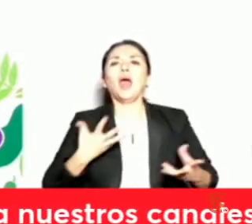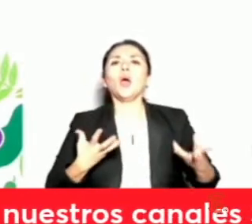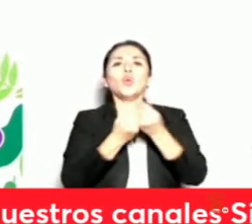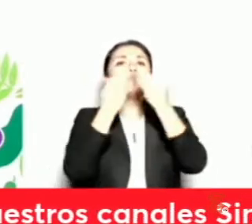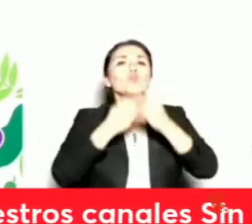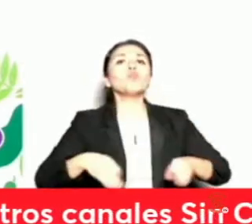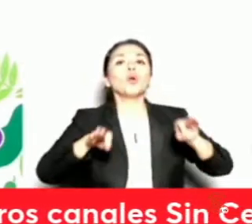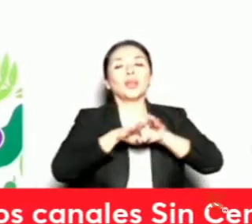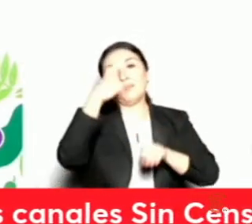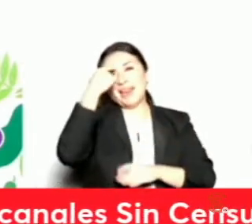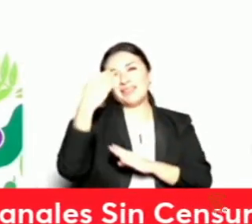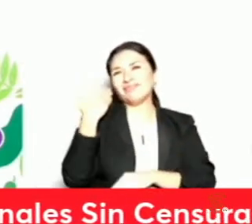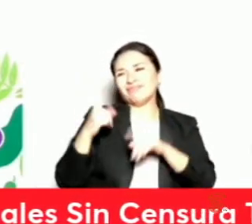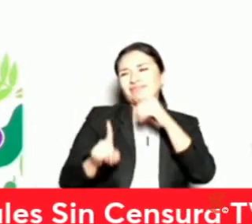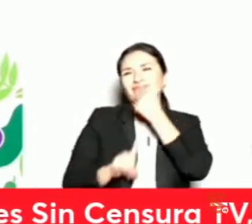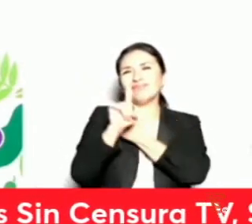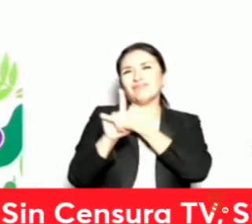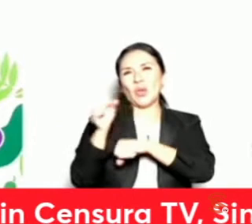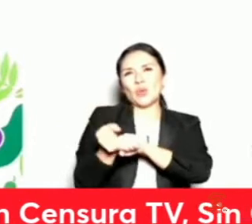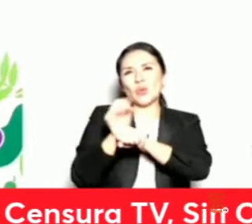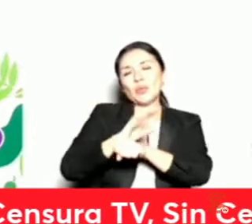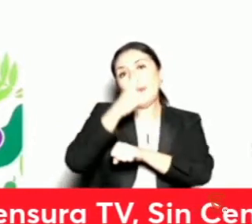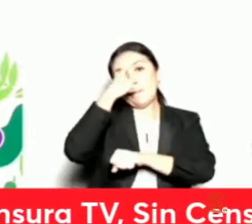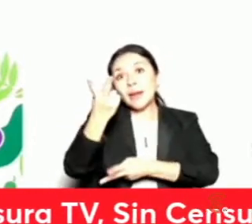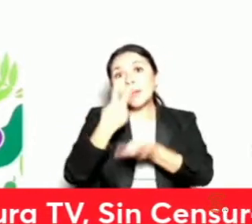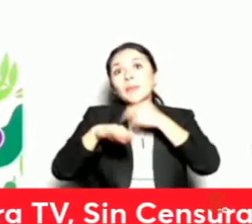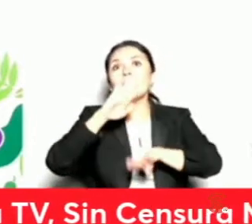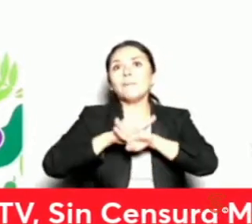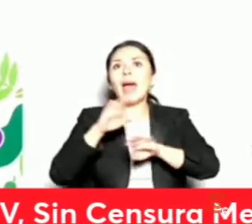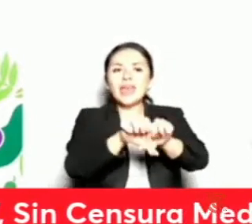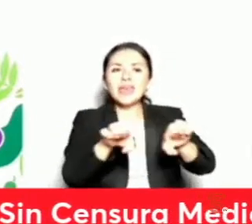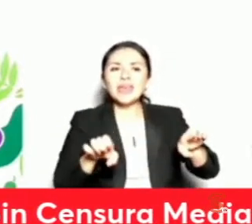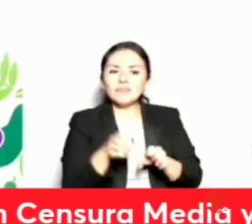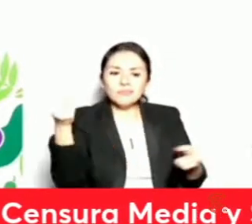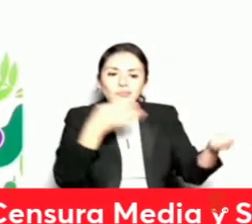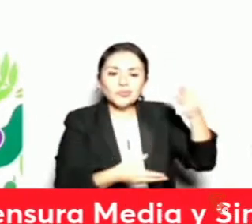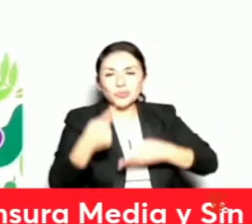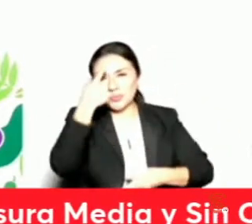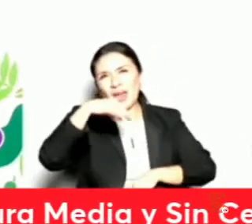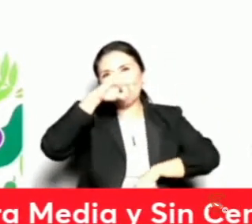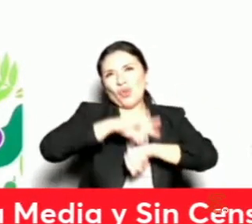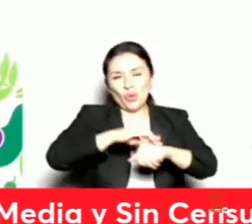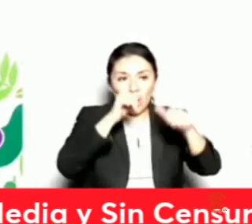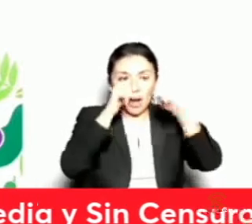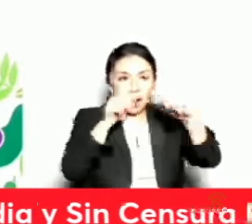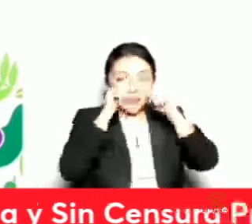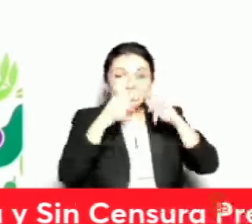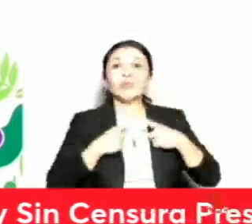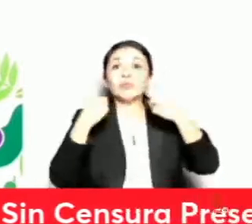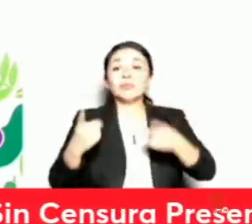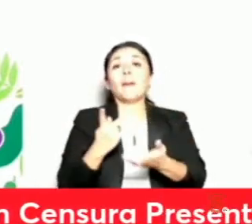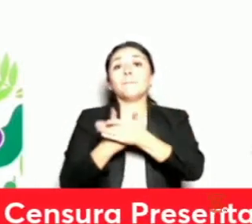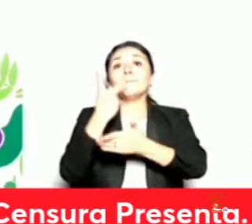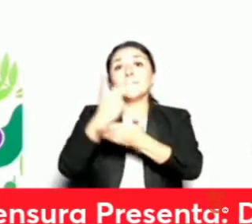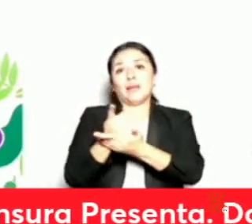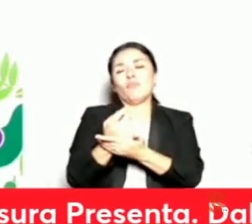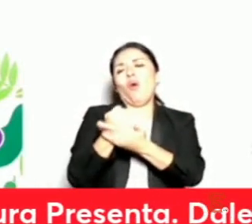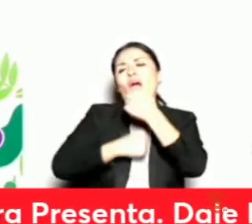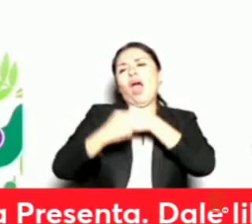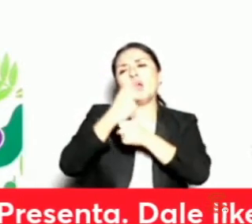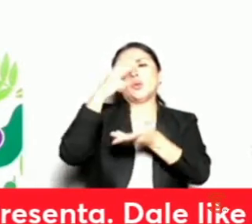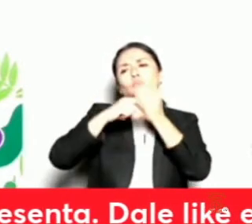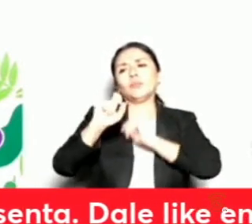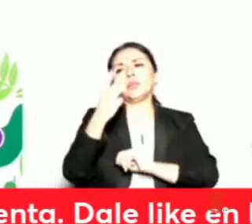clave durante la pandemia de COVID-19 para obtener equipamiento médico. Fue reconocida con el Premio de Práctica Excepcional 2023